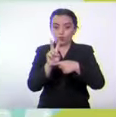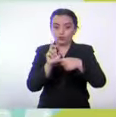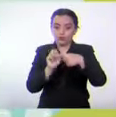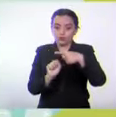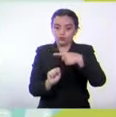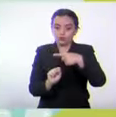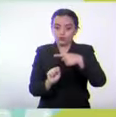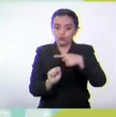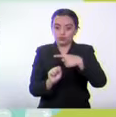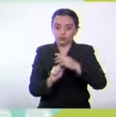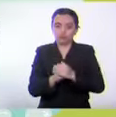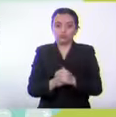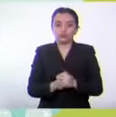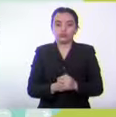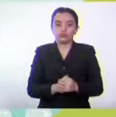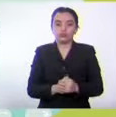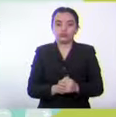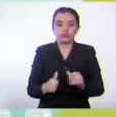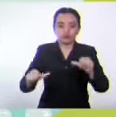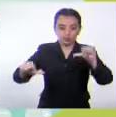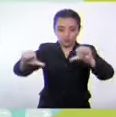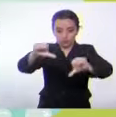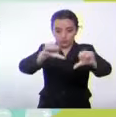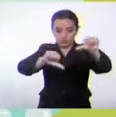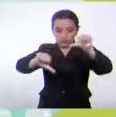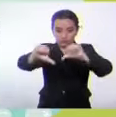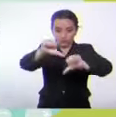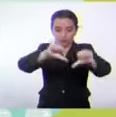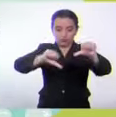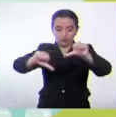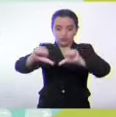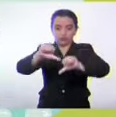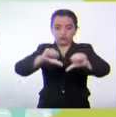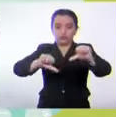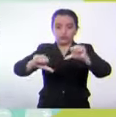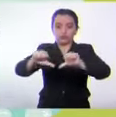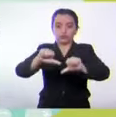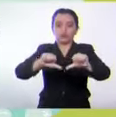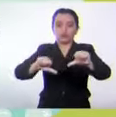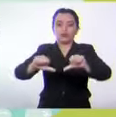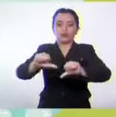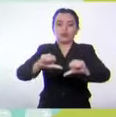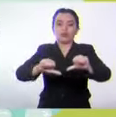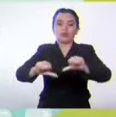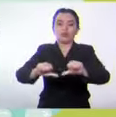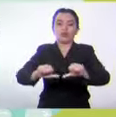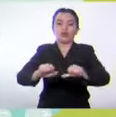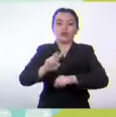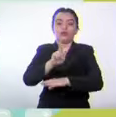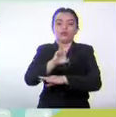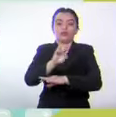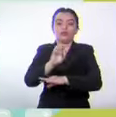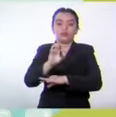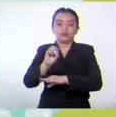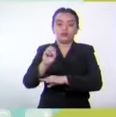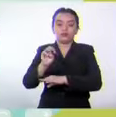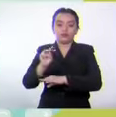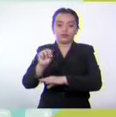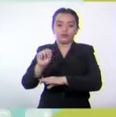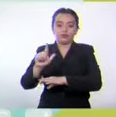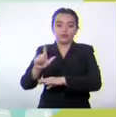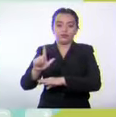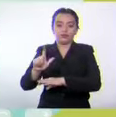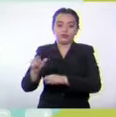Obtener el volumen de soluto necesario para preparar 200 mililitros de disolución de